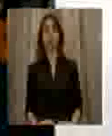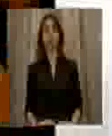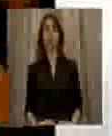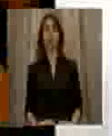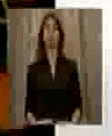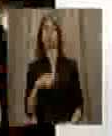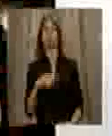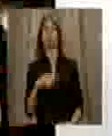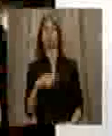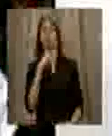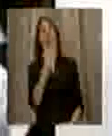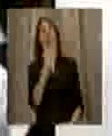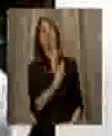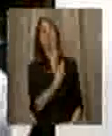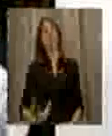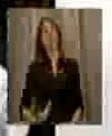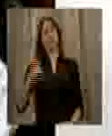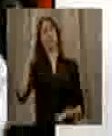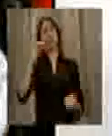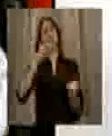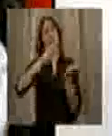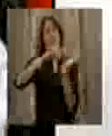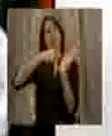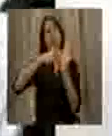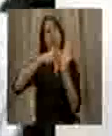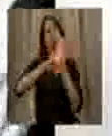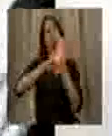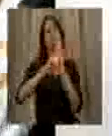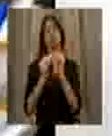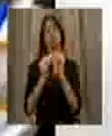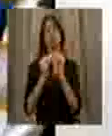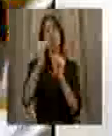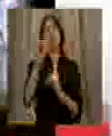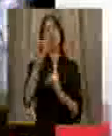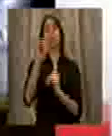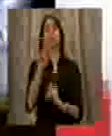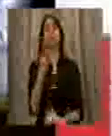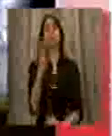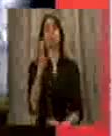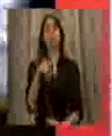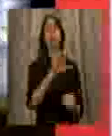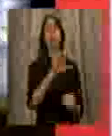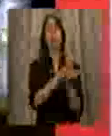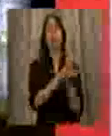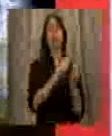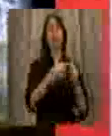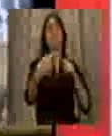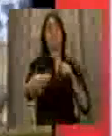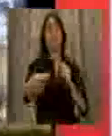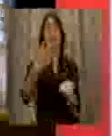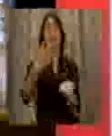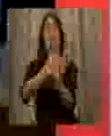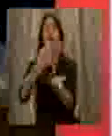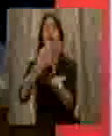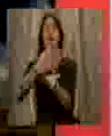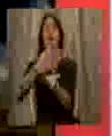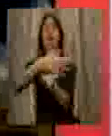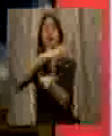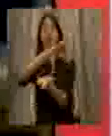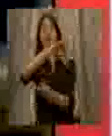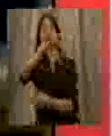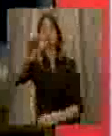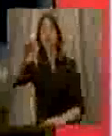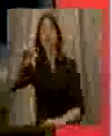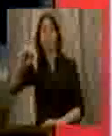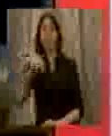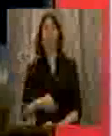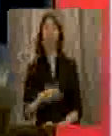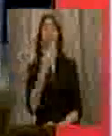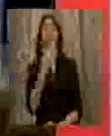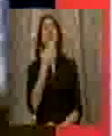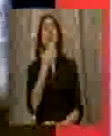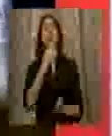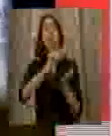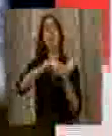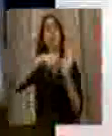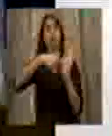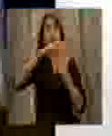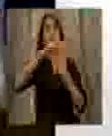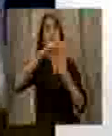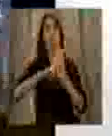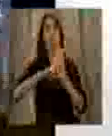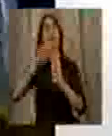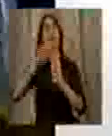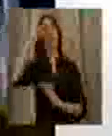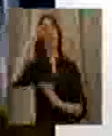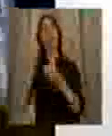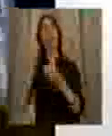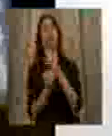El presidente Piñera promulgó la ley que aumenta las subvenciones del Estado a los establecimientos educacionales. Asimismo, firmó un proyecto que